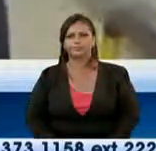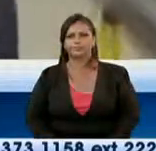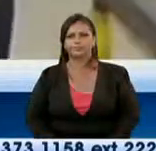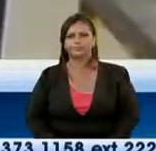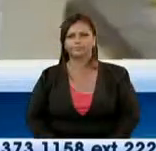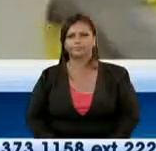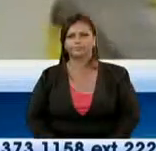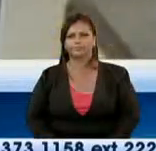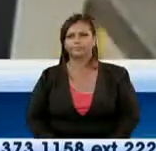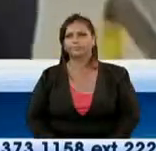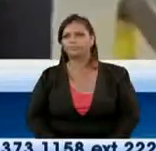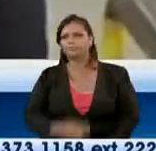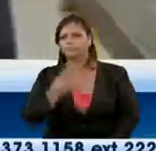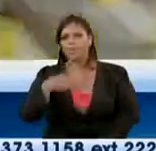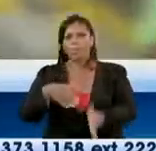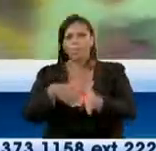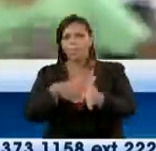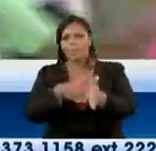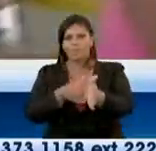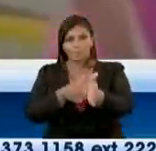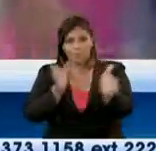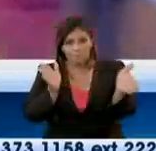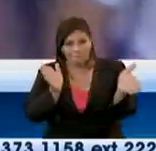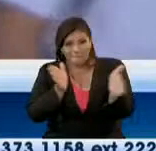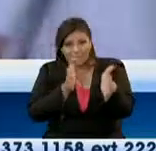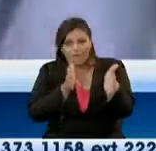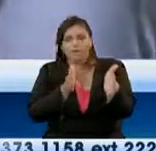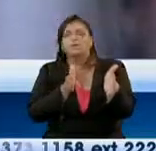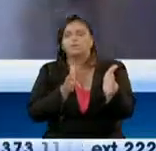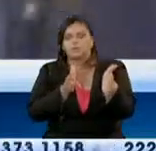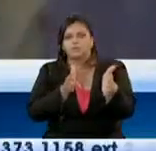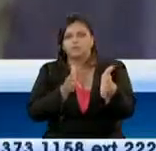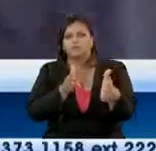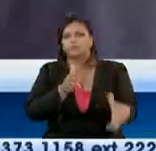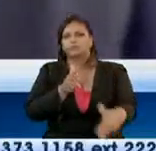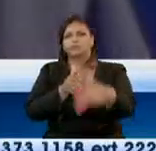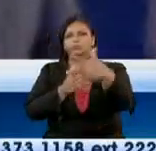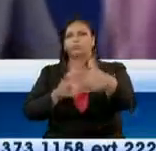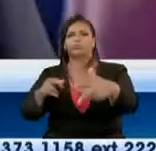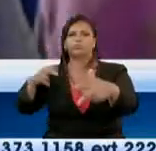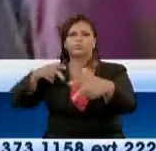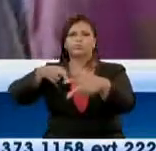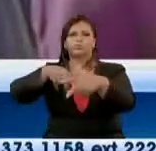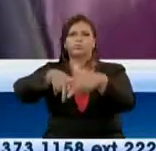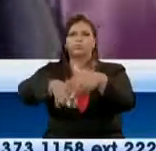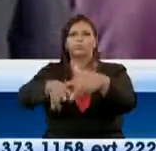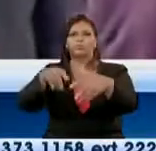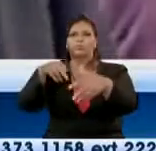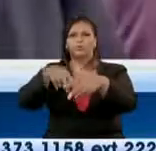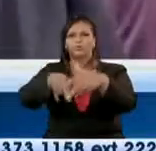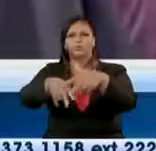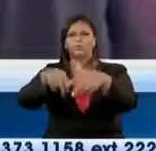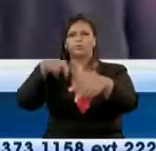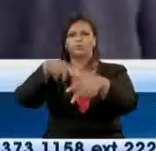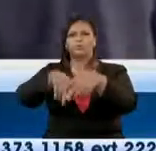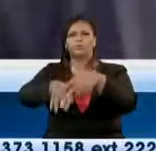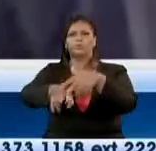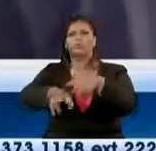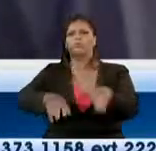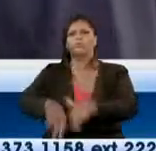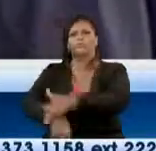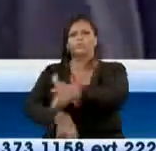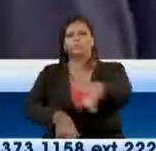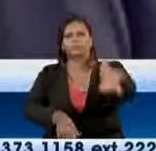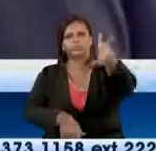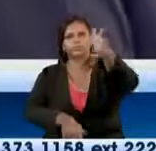los alimentadores que llevan a los pasajeros a las terminales o a otros puntos, a otras estaciones. En todo